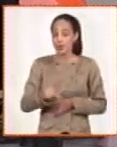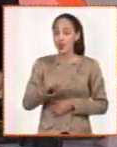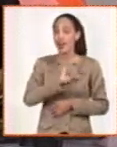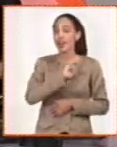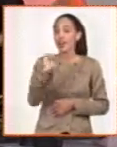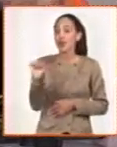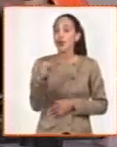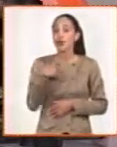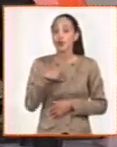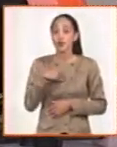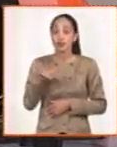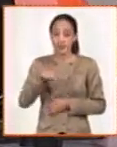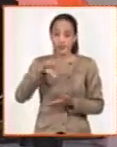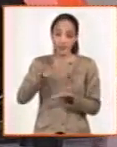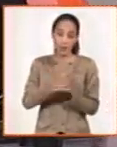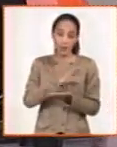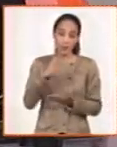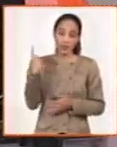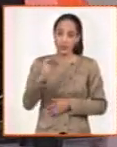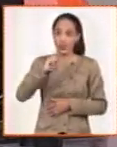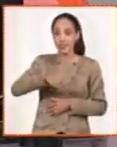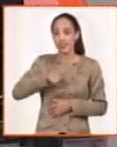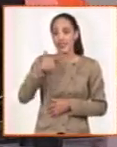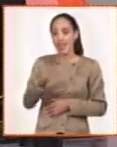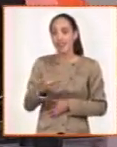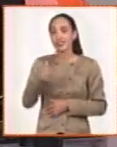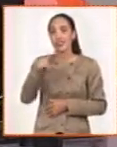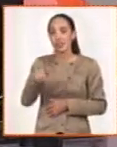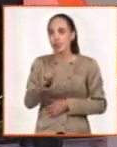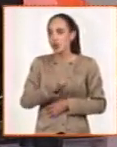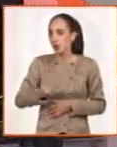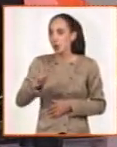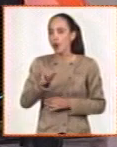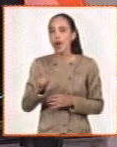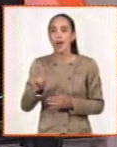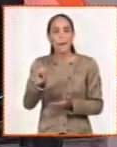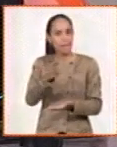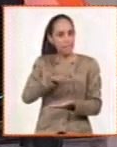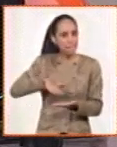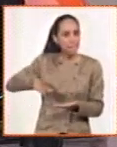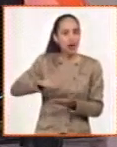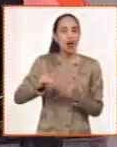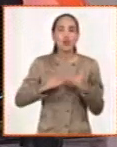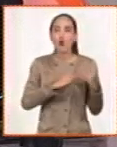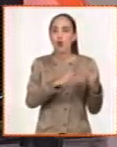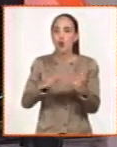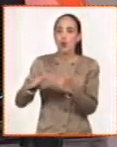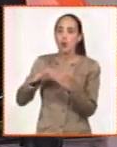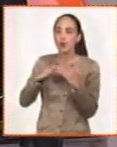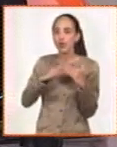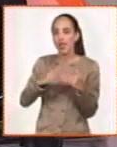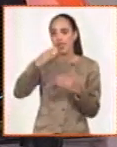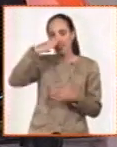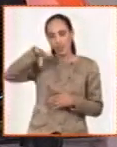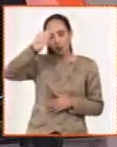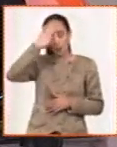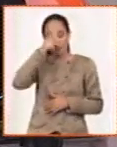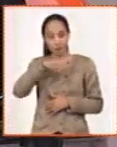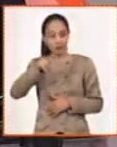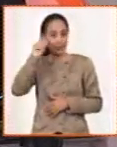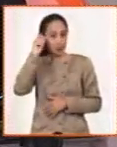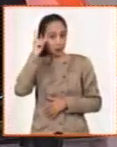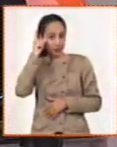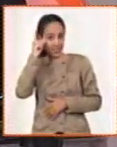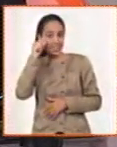Arte, pues llega también hasta los barrios, hasta las comunidades de nuestro país. Experiencias que sobre todo,